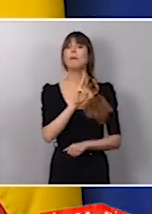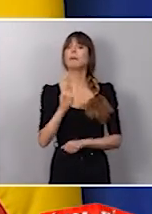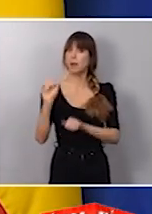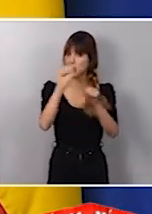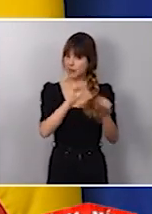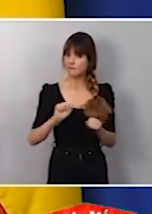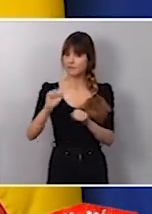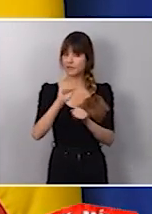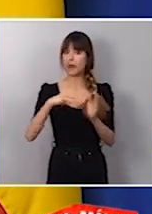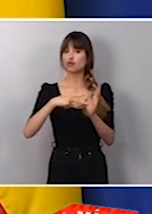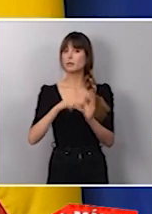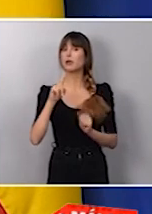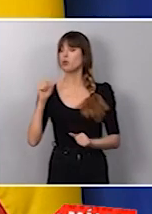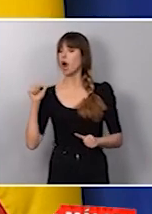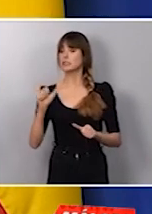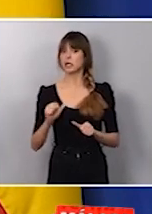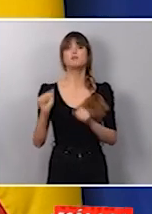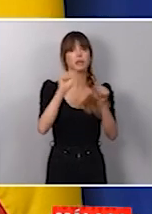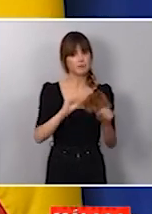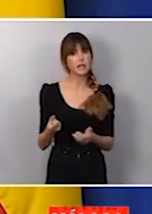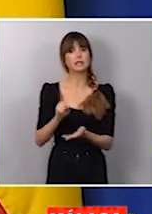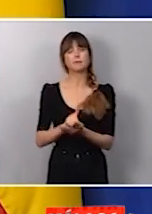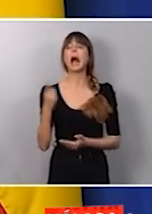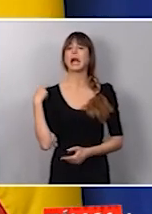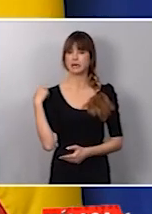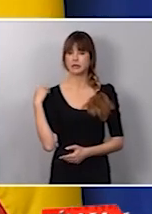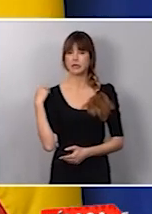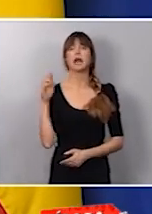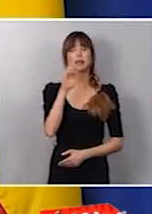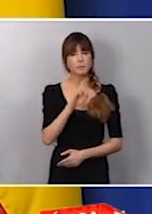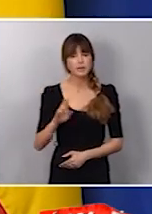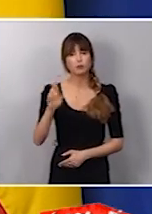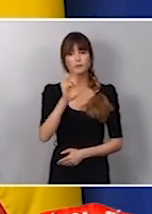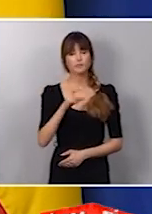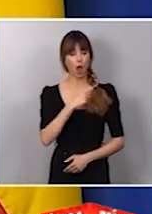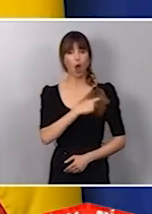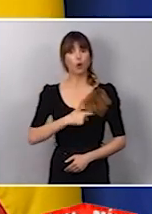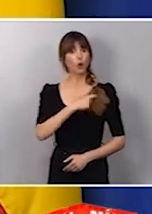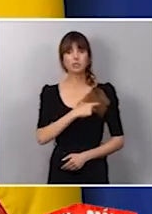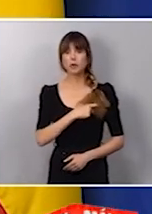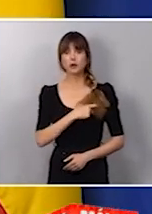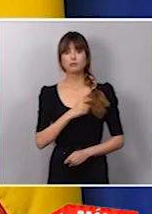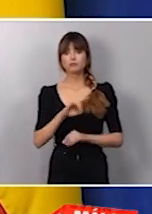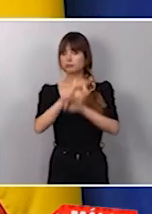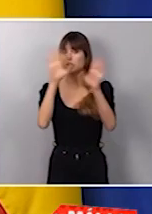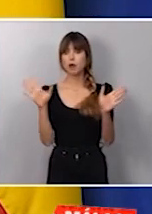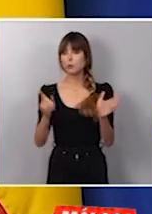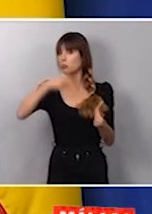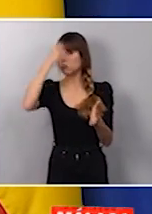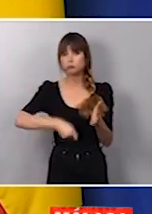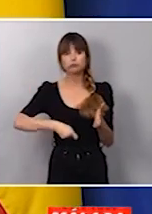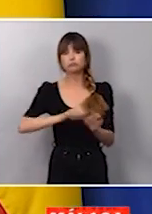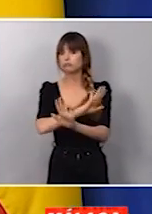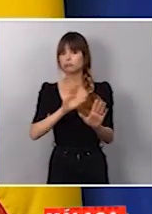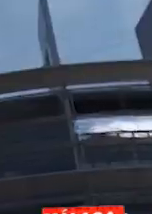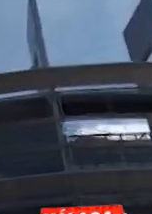Popular desde el año 2001. Y ayer, repito, el comisario fue claro, contundente y